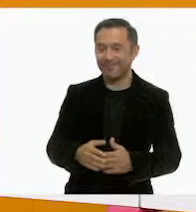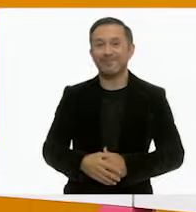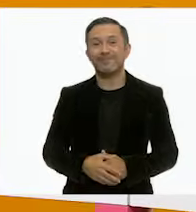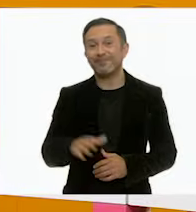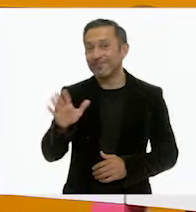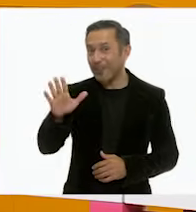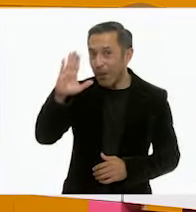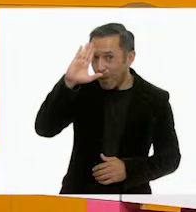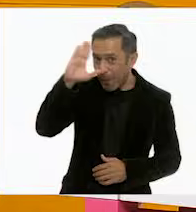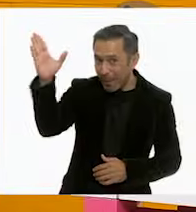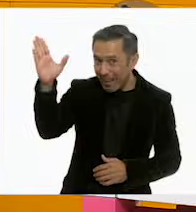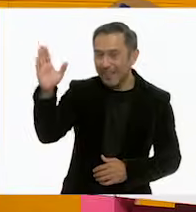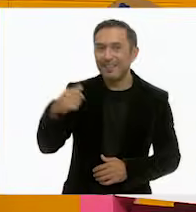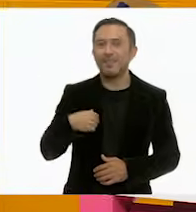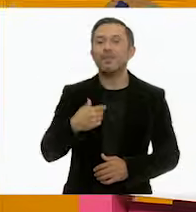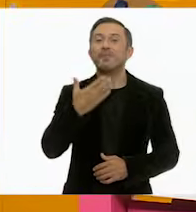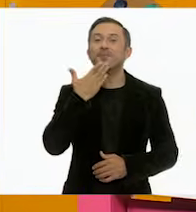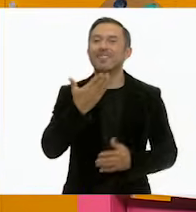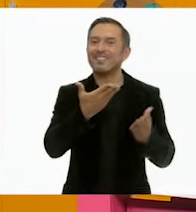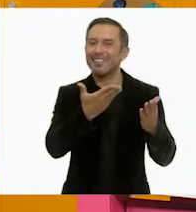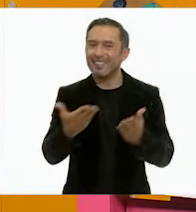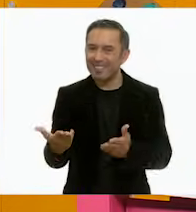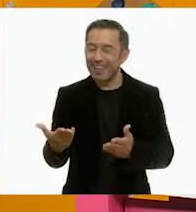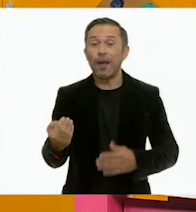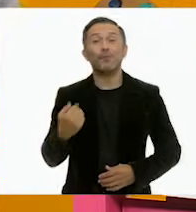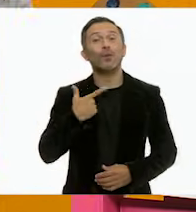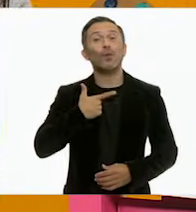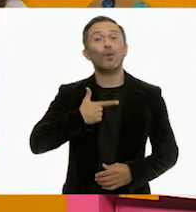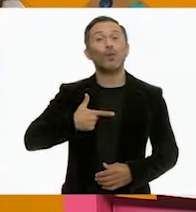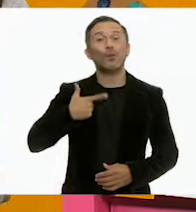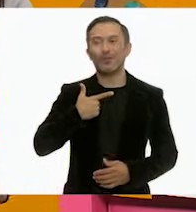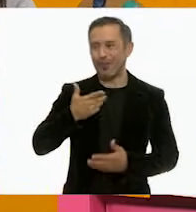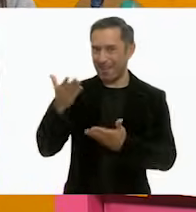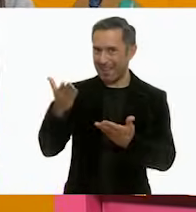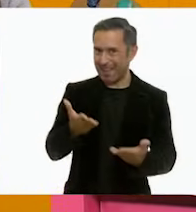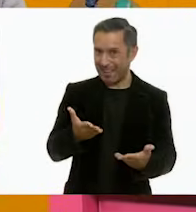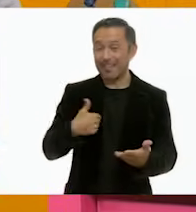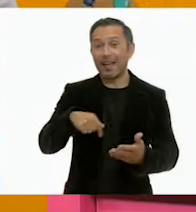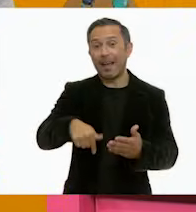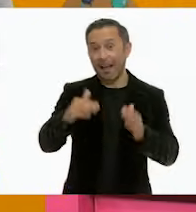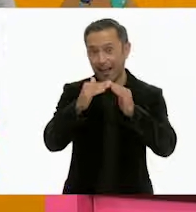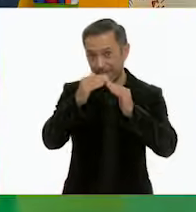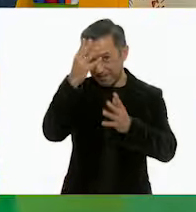¿Hola? Hola, bienvenida. Qué gusto tenerla aquí en Aprende en Casa 2.